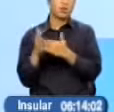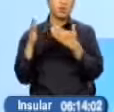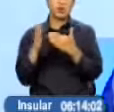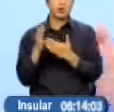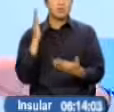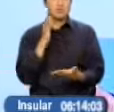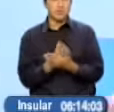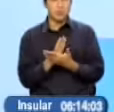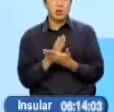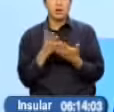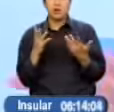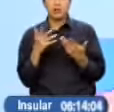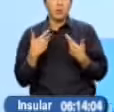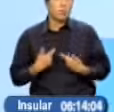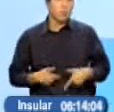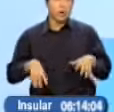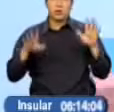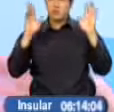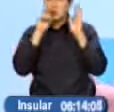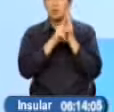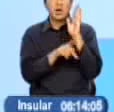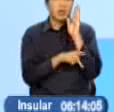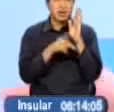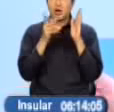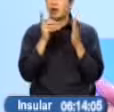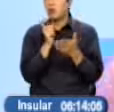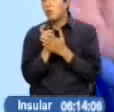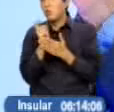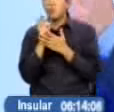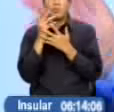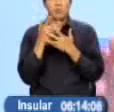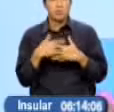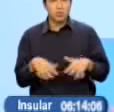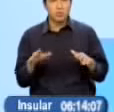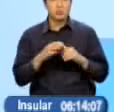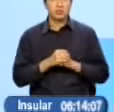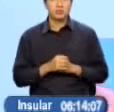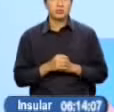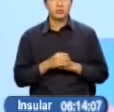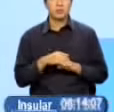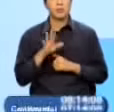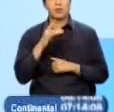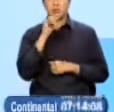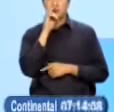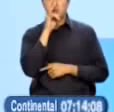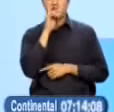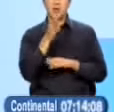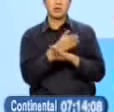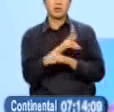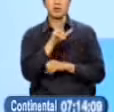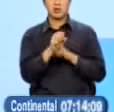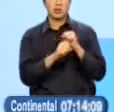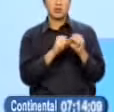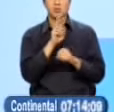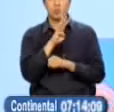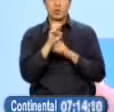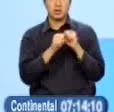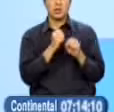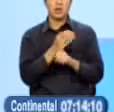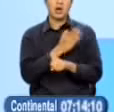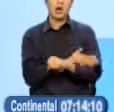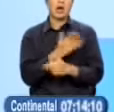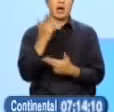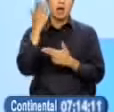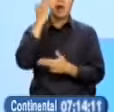estado sean blandos duros parlamentarios no parlamentarios evidentemente son menos torpes no son más sofisticados que hace 30 40 años cuando eran militares